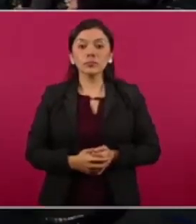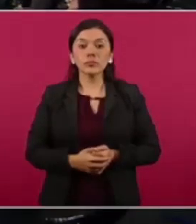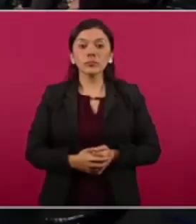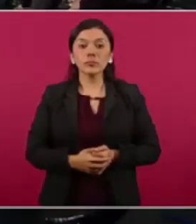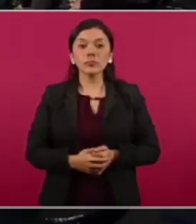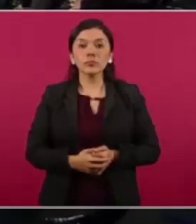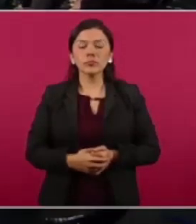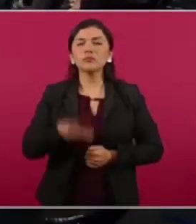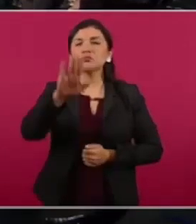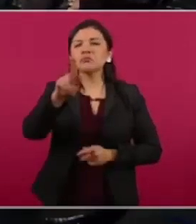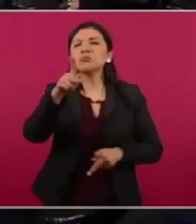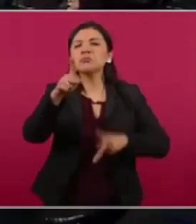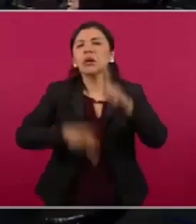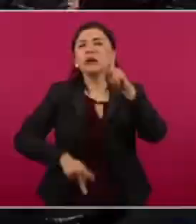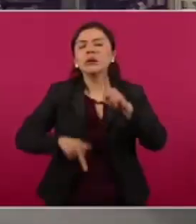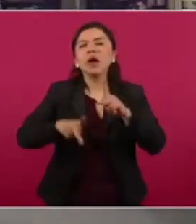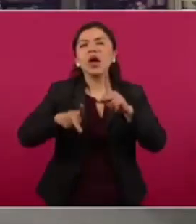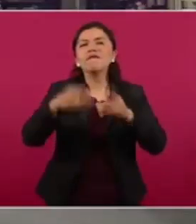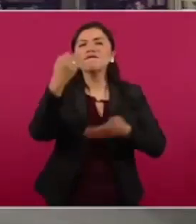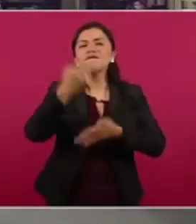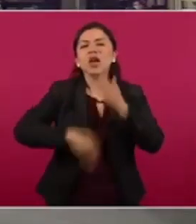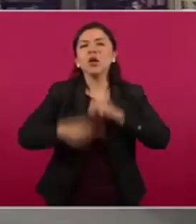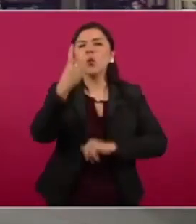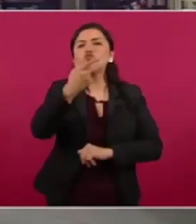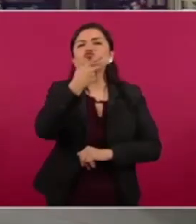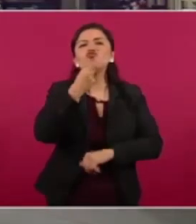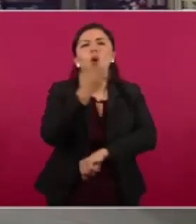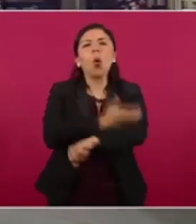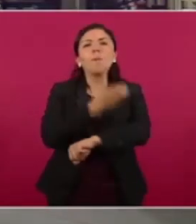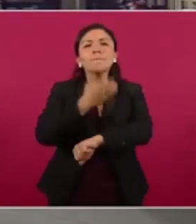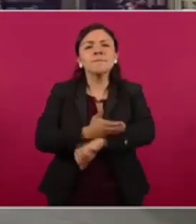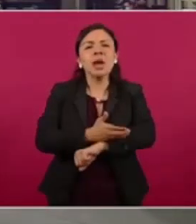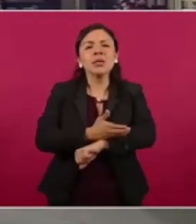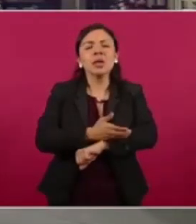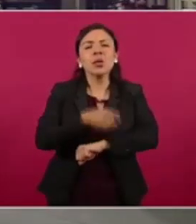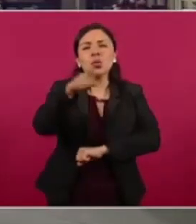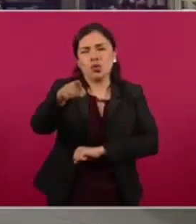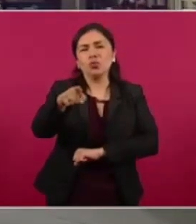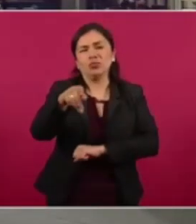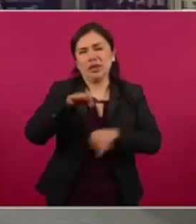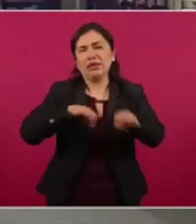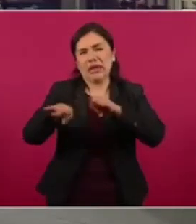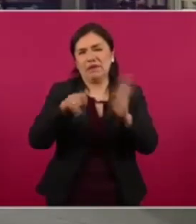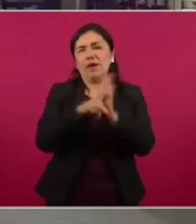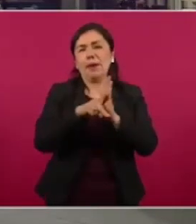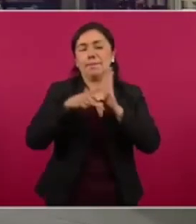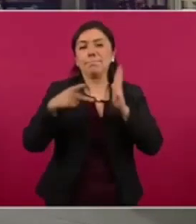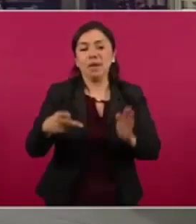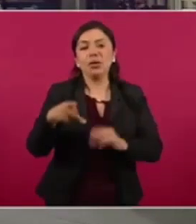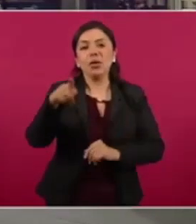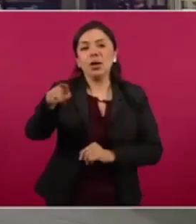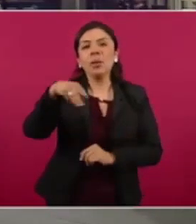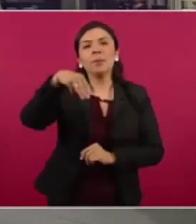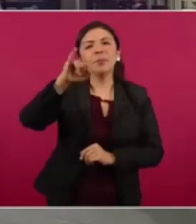Quedó pendiente un compañero periodista,